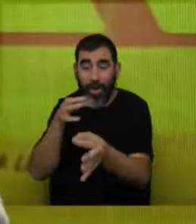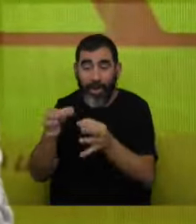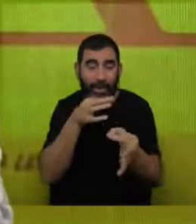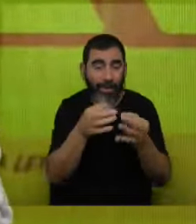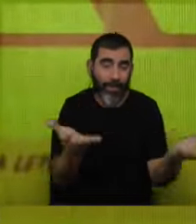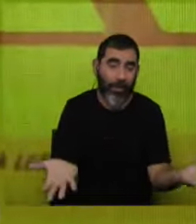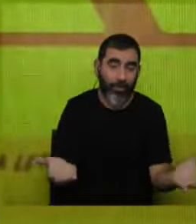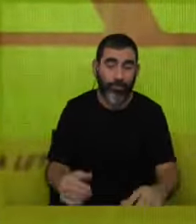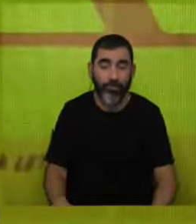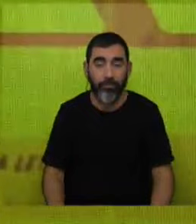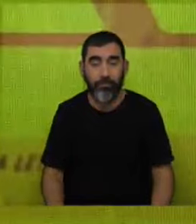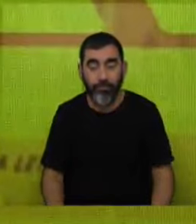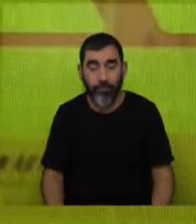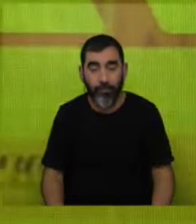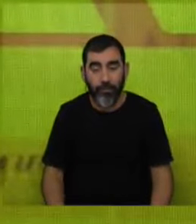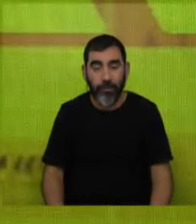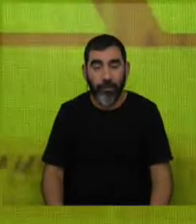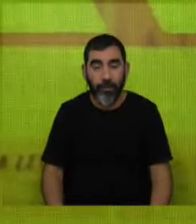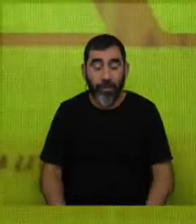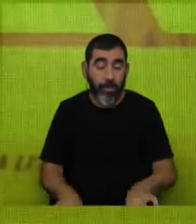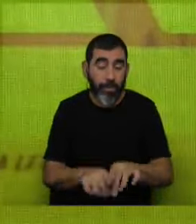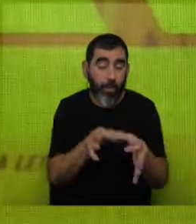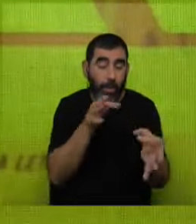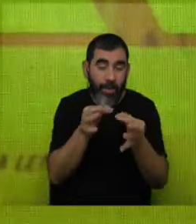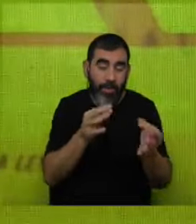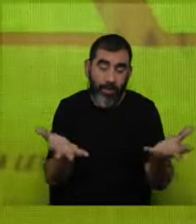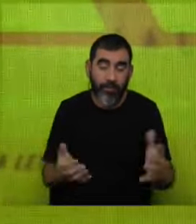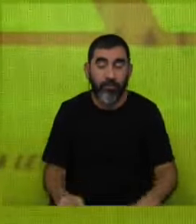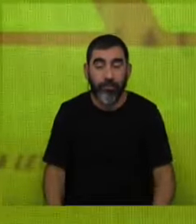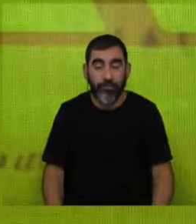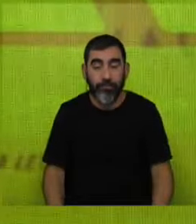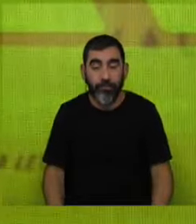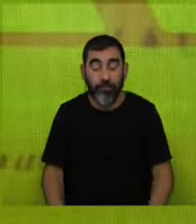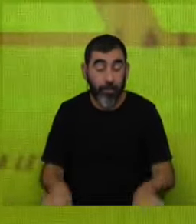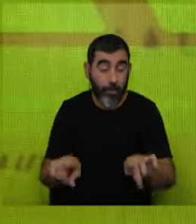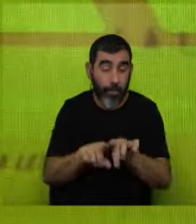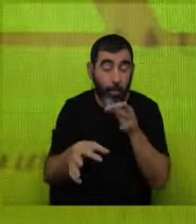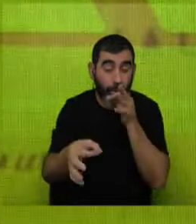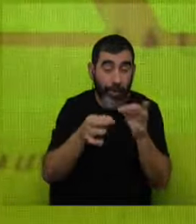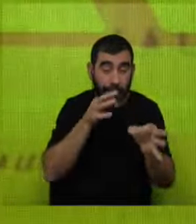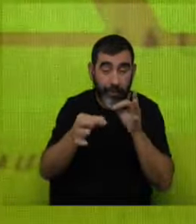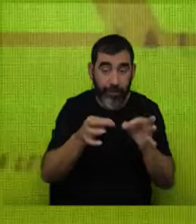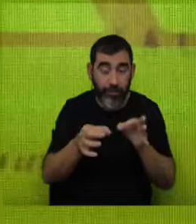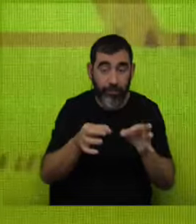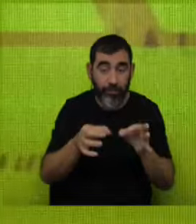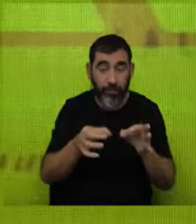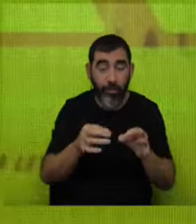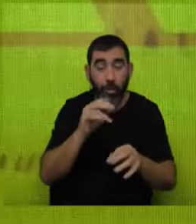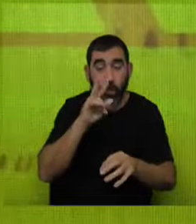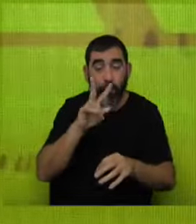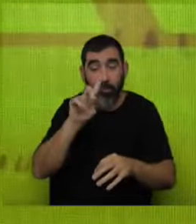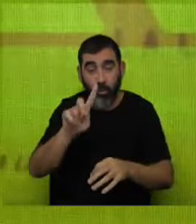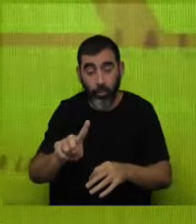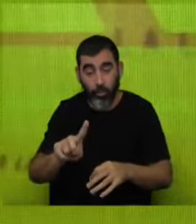años para ver la evolución es usar el mismo criterio para todos Entonces si nosotros aplicamos el el el criterio